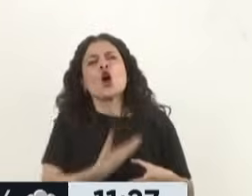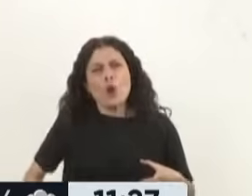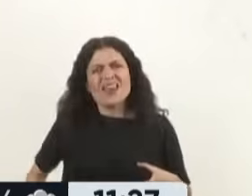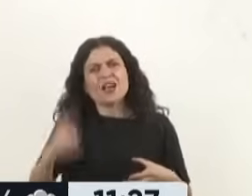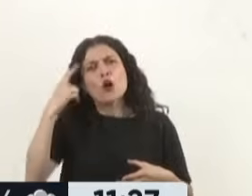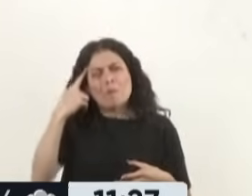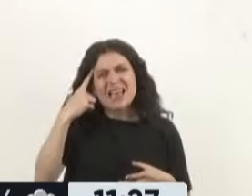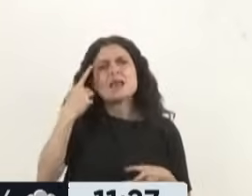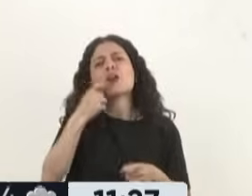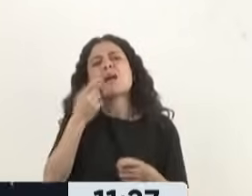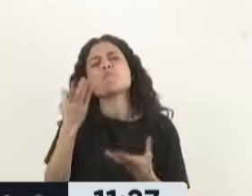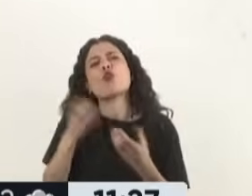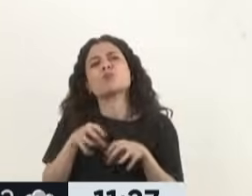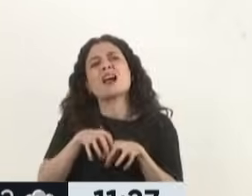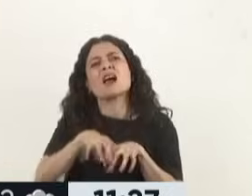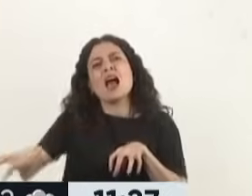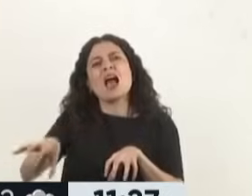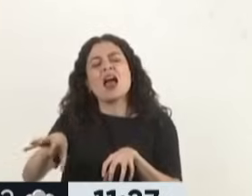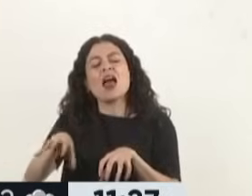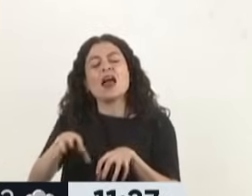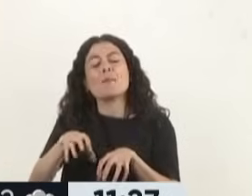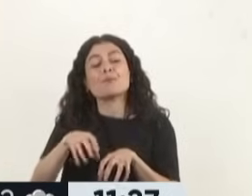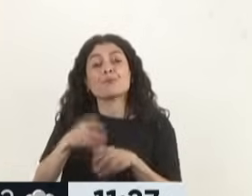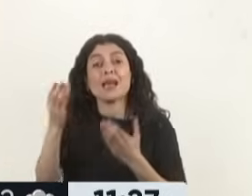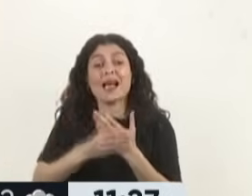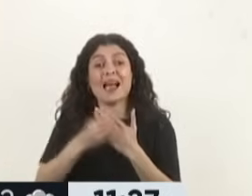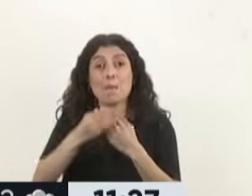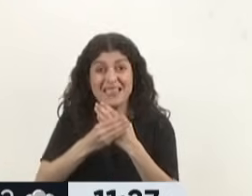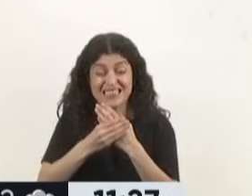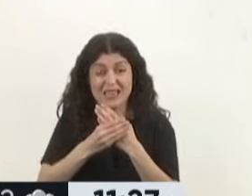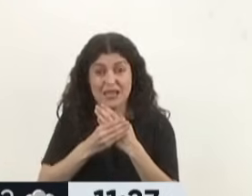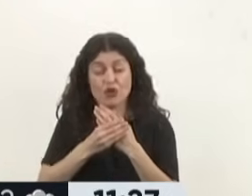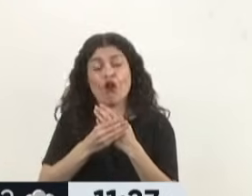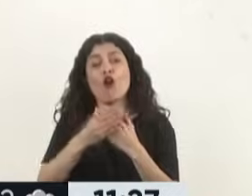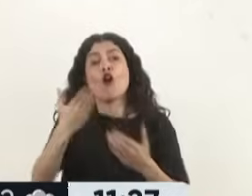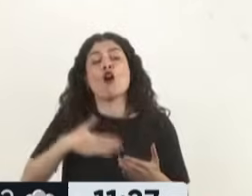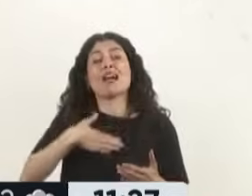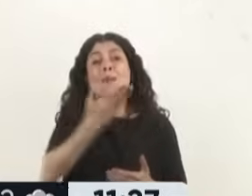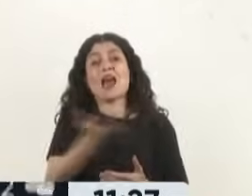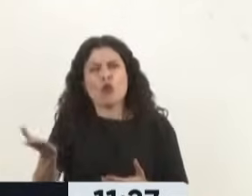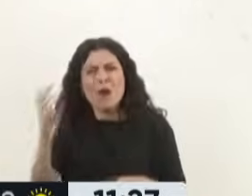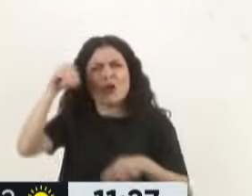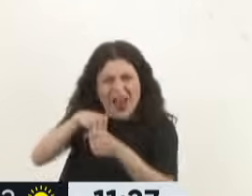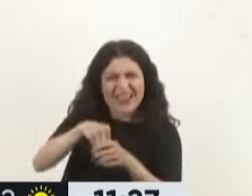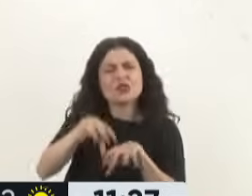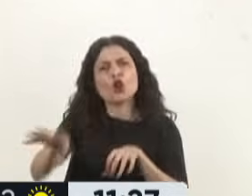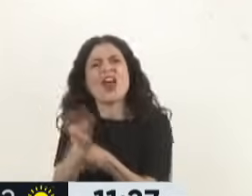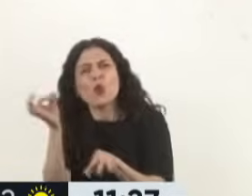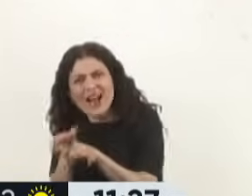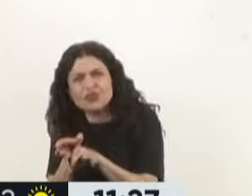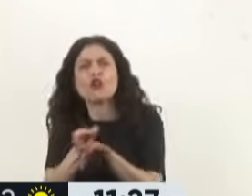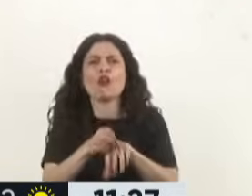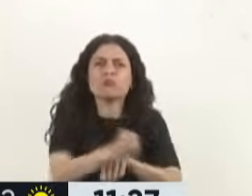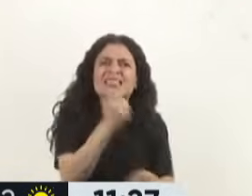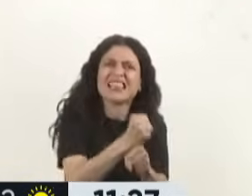desprender educación y trabajo de capital humano, teniendo en cuenta una mega estructura, y quitarle tantas responsabilidades a Petovelo